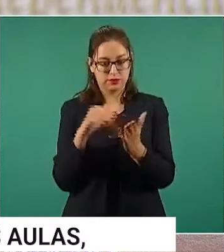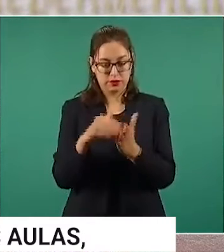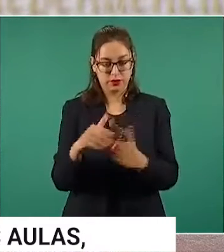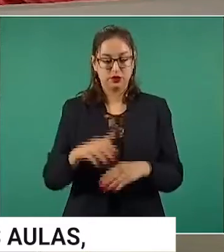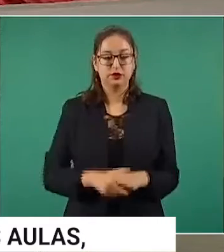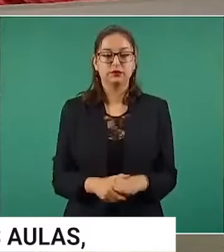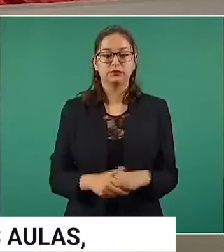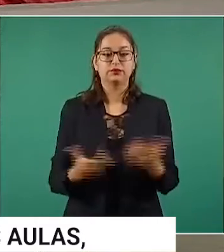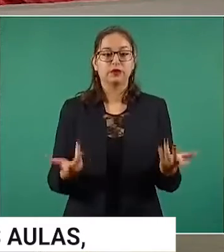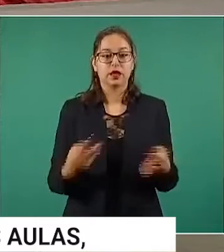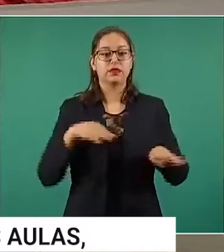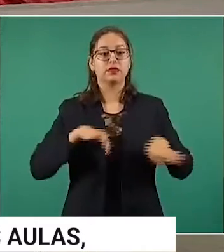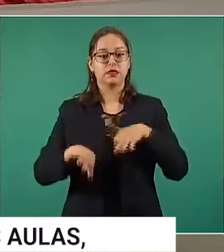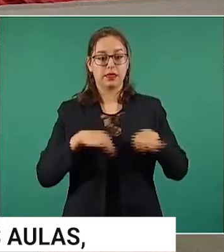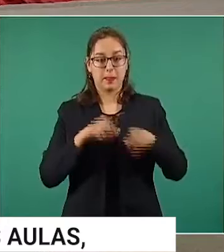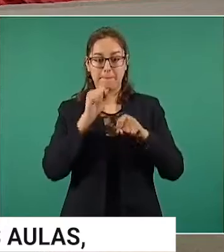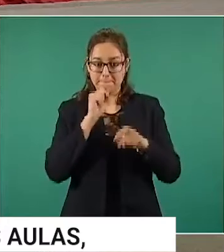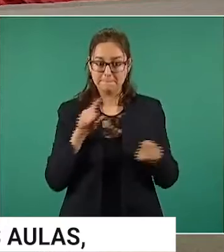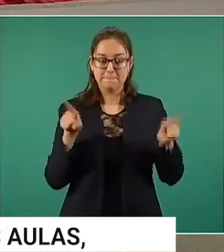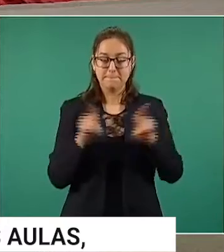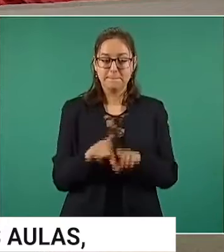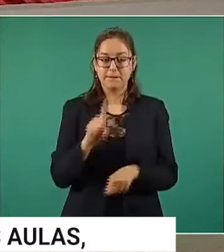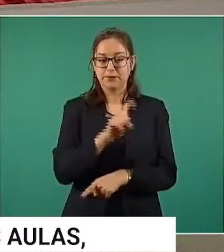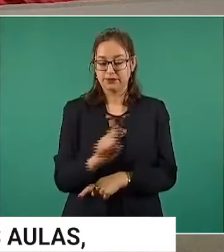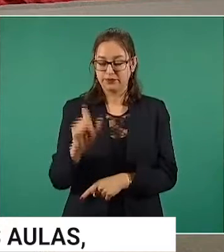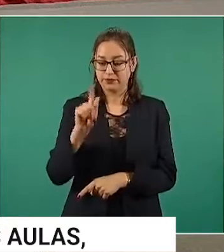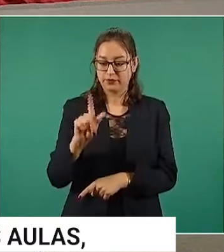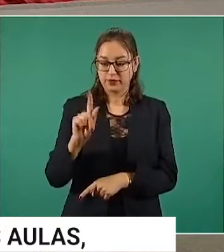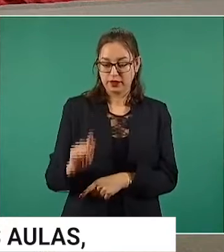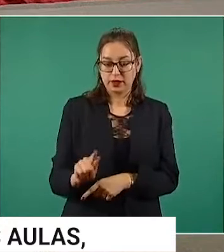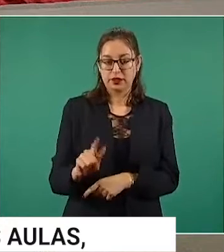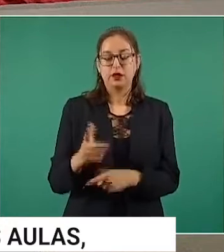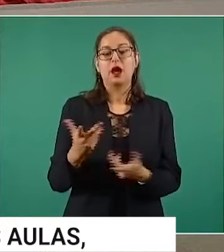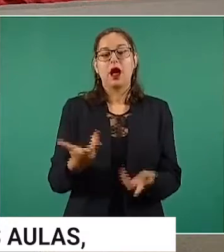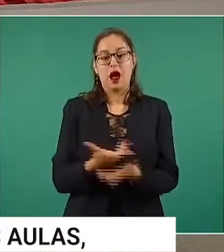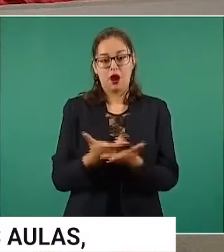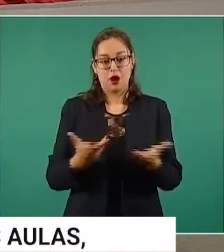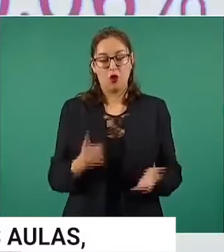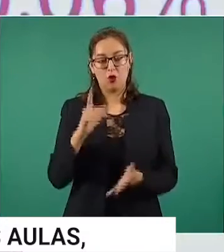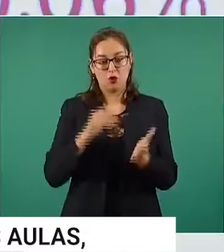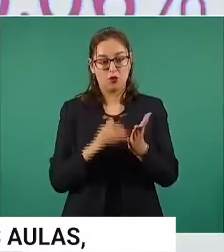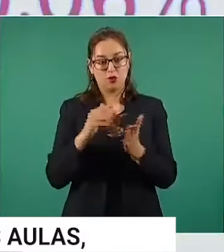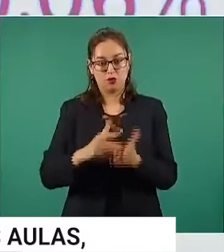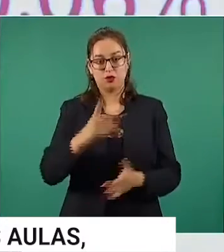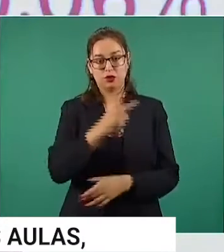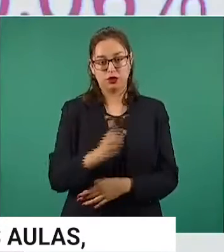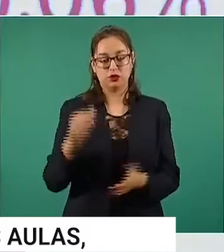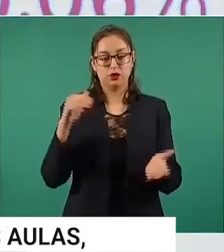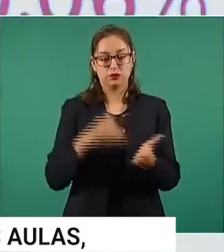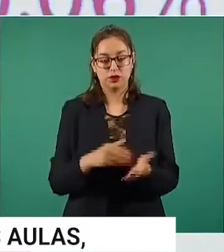12.639.915 y en trabajadores también empezamos con 970.617 y ahorita ya tenemos